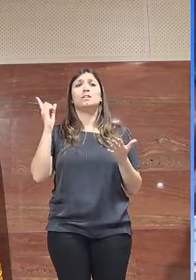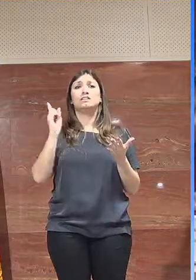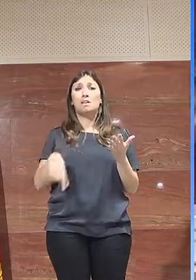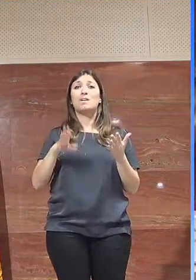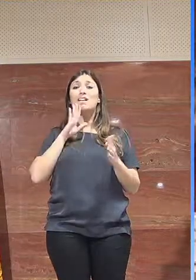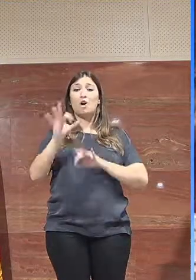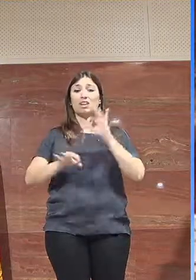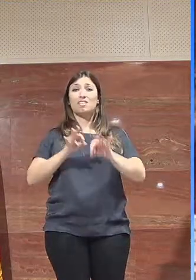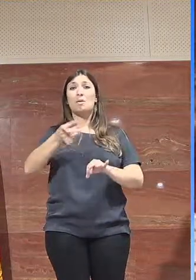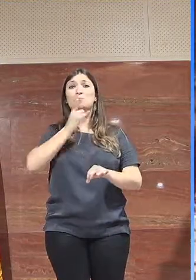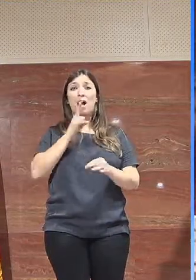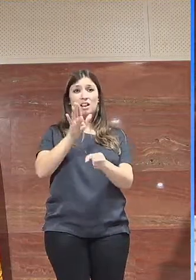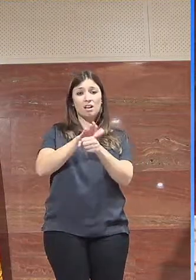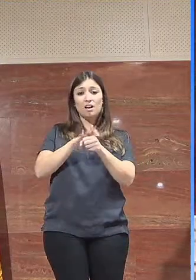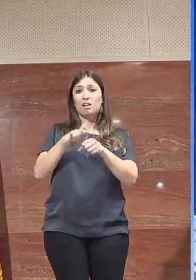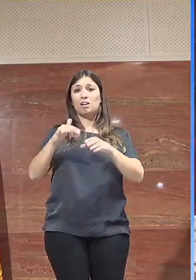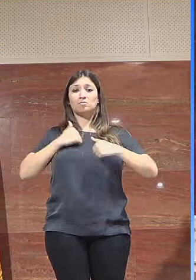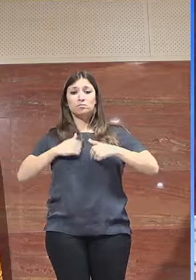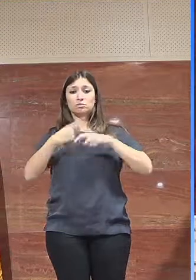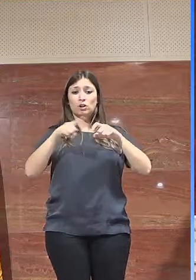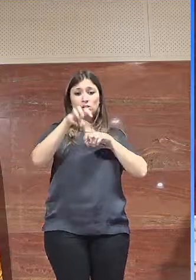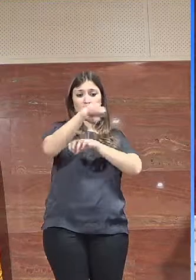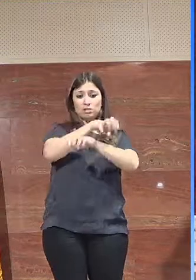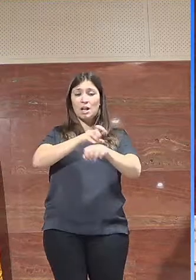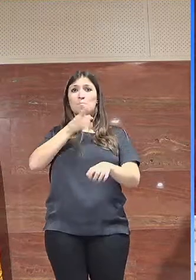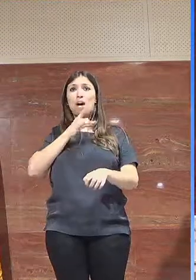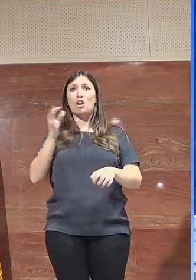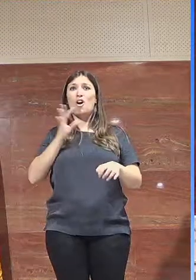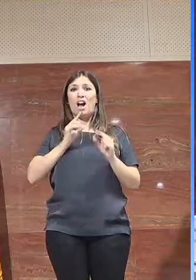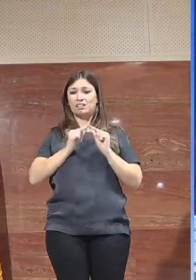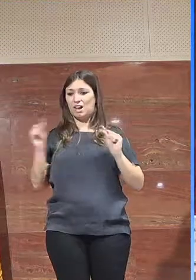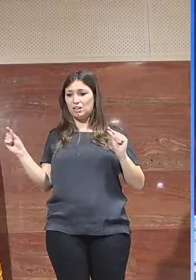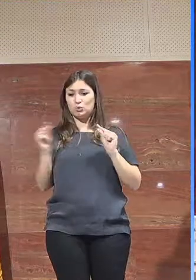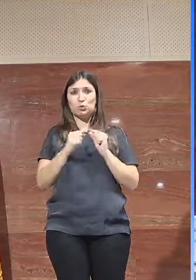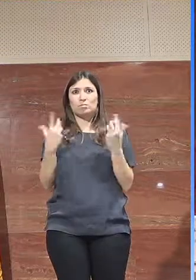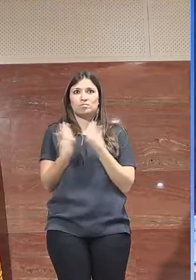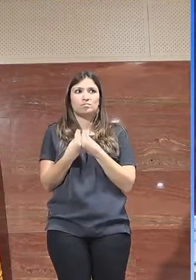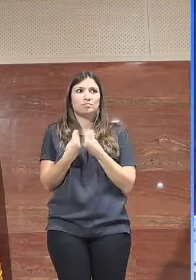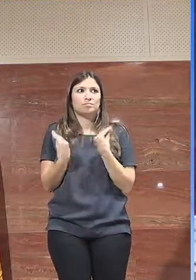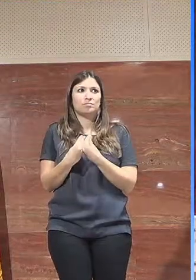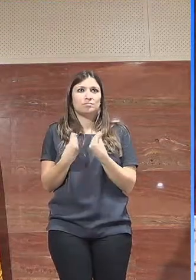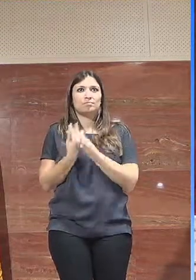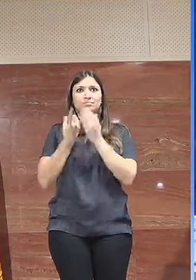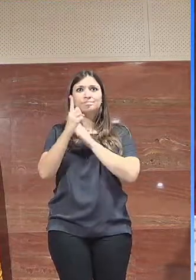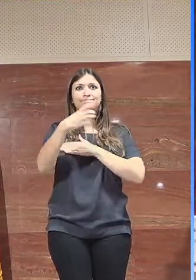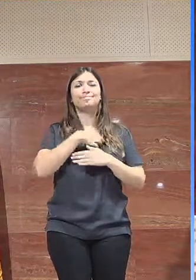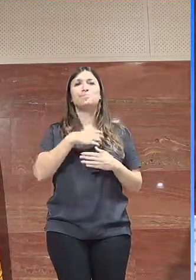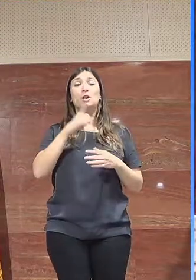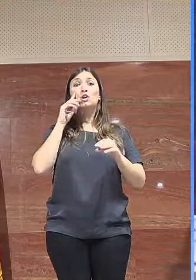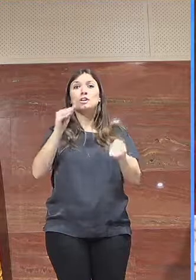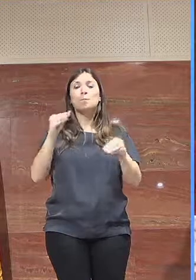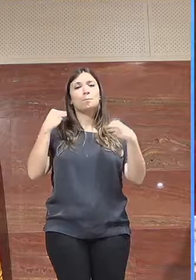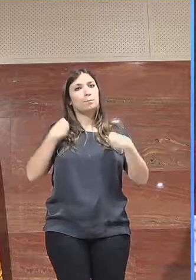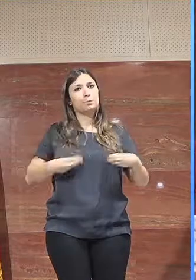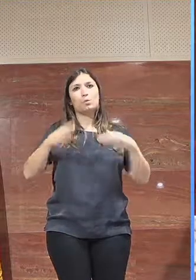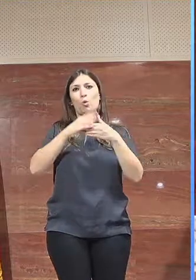disposición de las piezas o de unas anchuras libres de paso en las puertas pues, insuficientes, ¿no? Pero, por ejemplo, nos llamaba la atención que siga habiendo